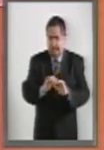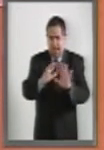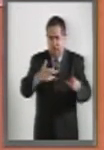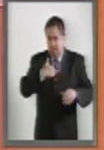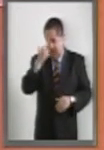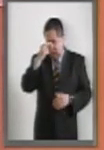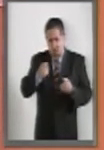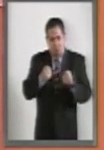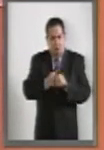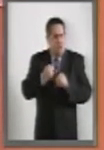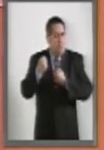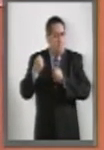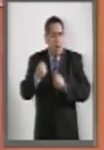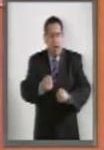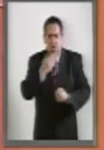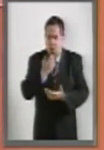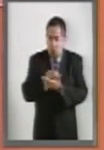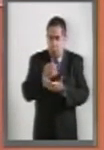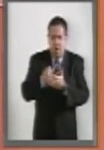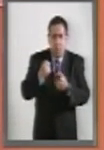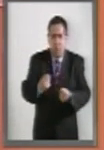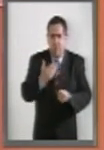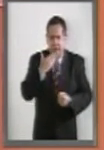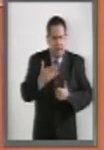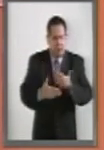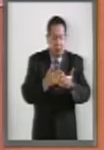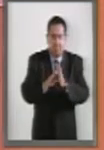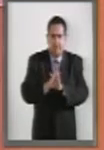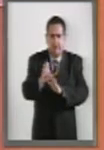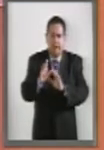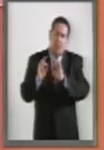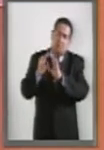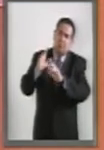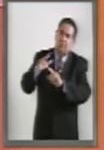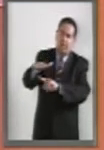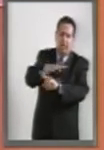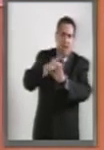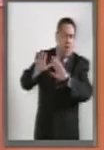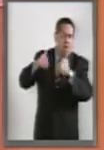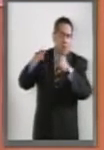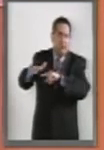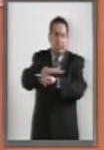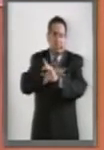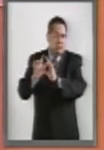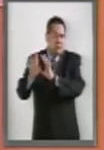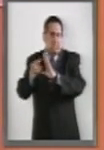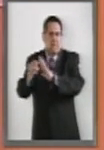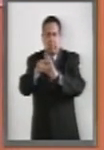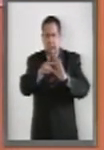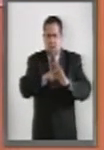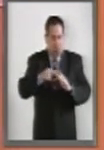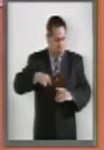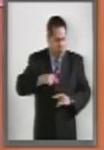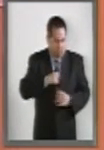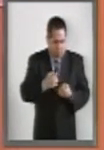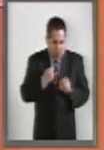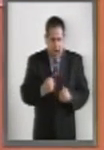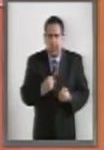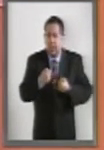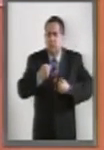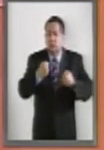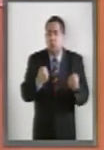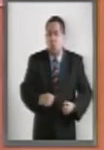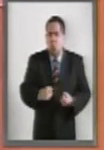el desempeño de nuestra economía, no obstante las condiciones adversas del entorno internacional.